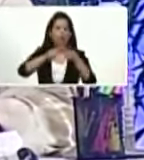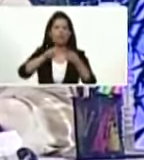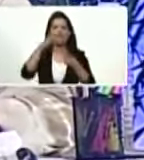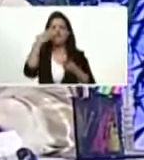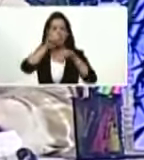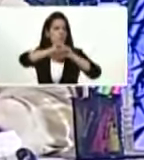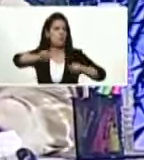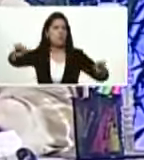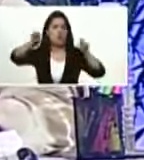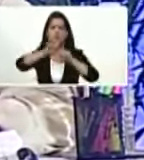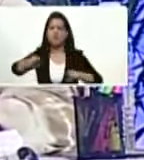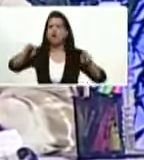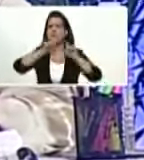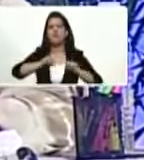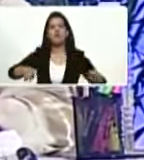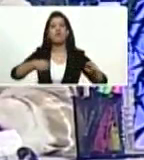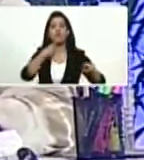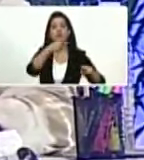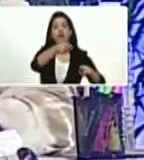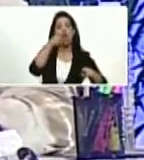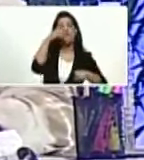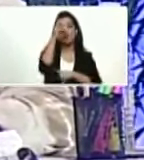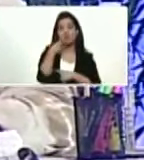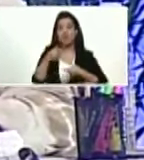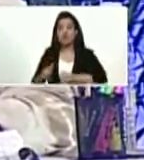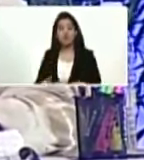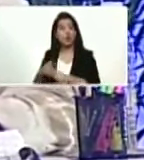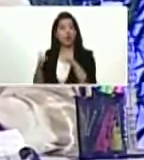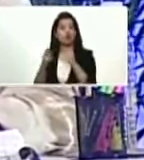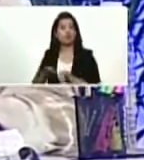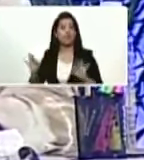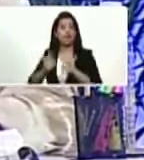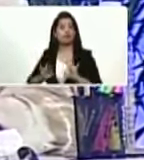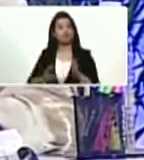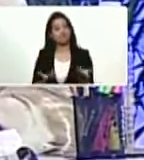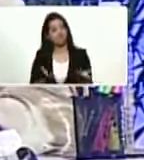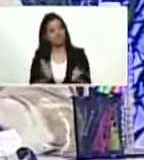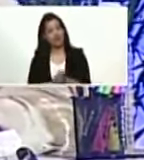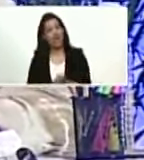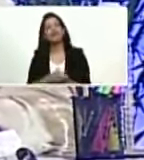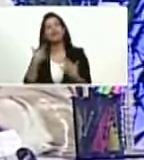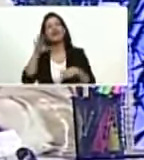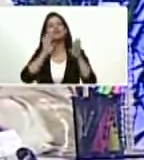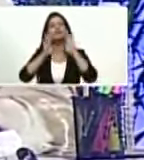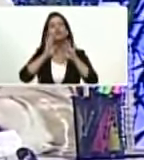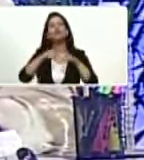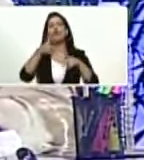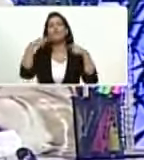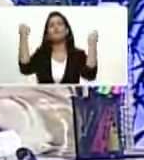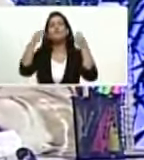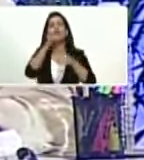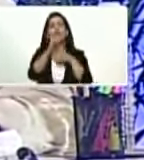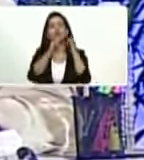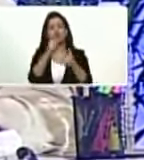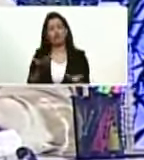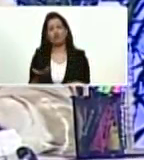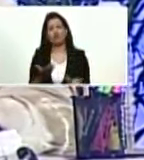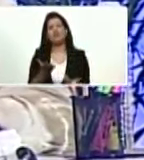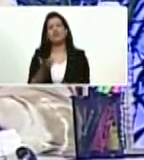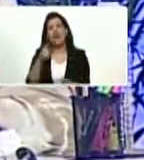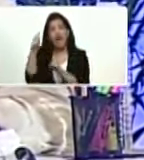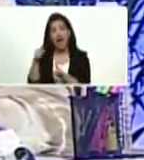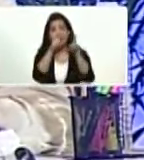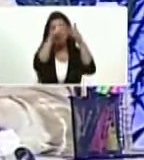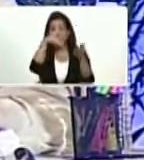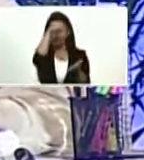Eso es una guerra sucia que nosotros sabemos quién la hace desde Miami. No voy a decir el nombre aquí, porque empavo este acto.